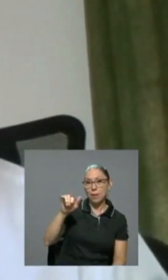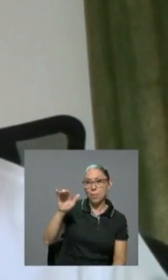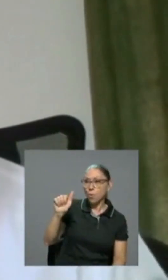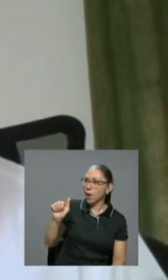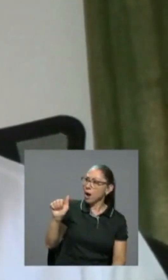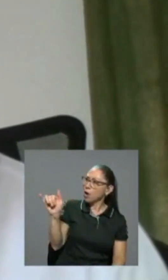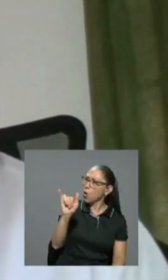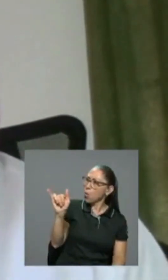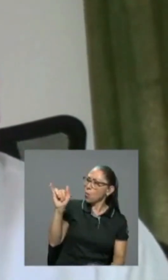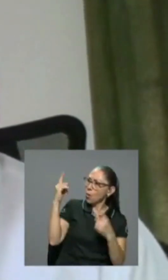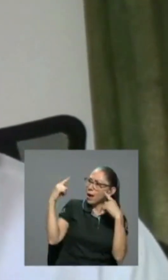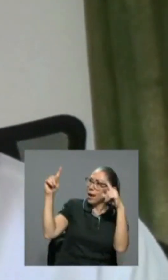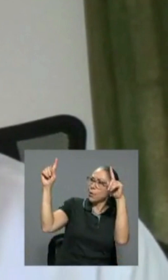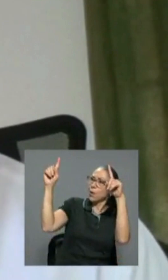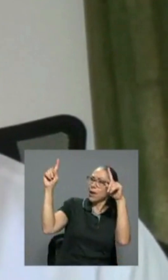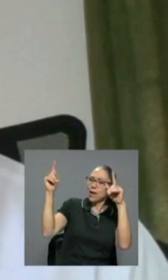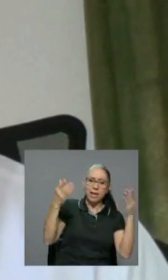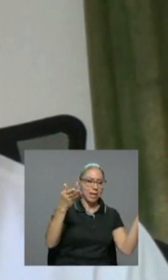a Pedrarias como